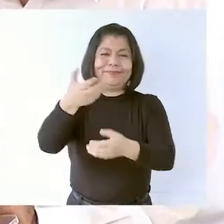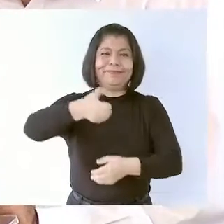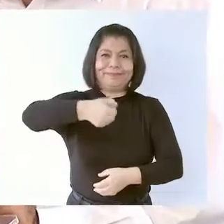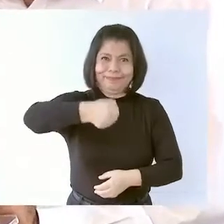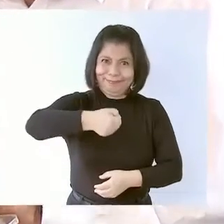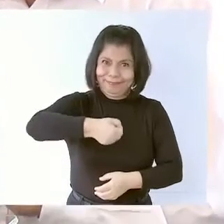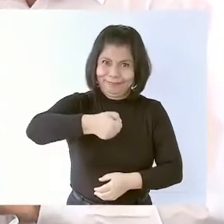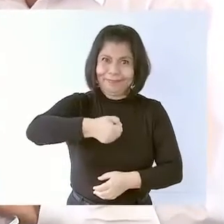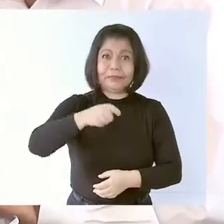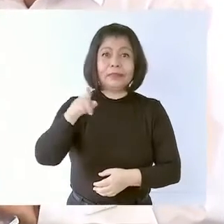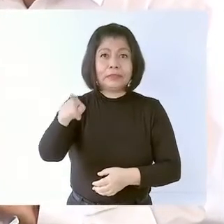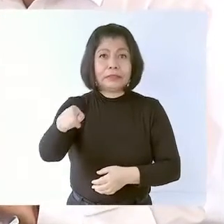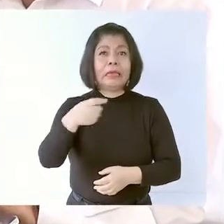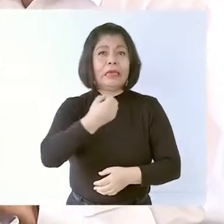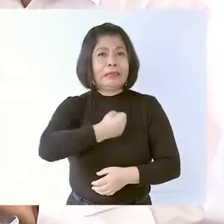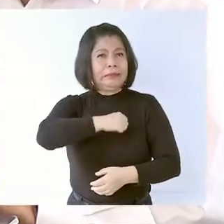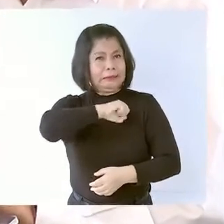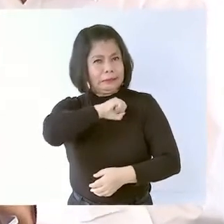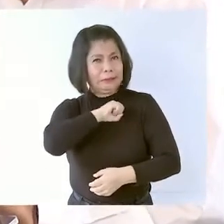a